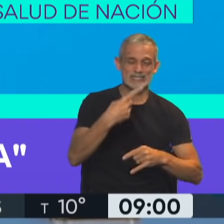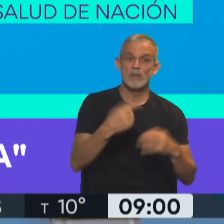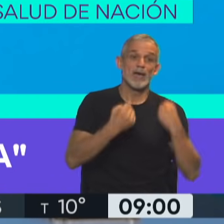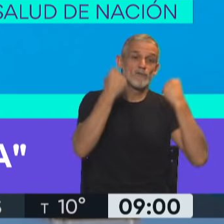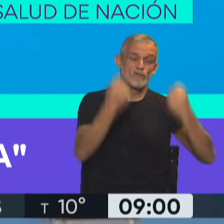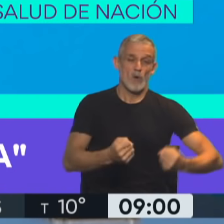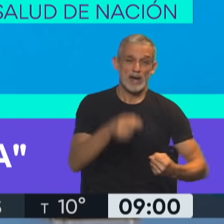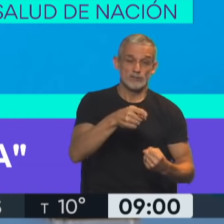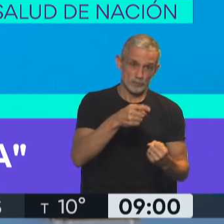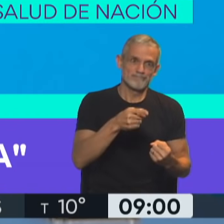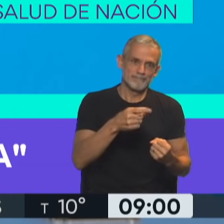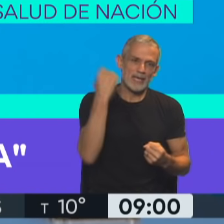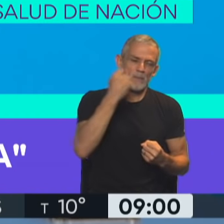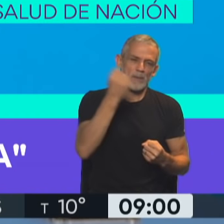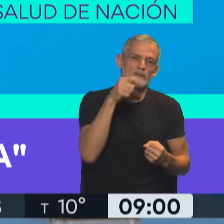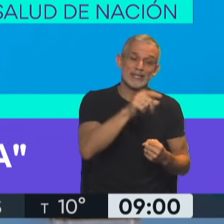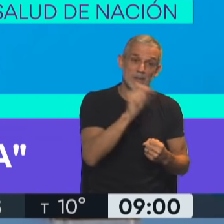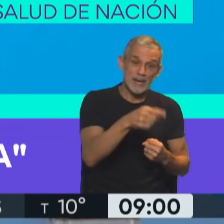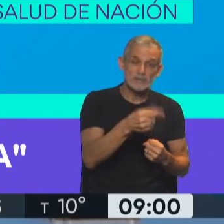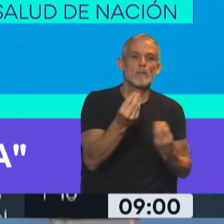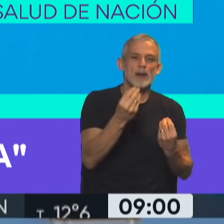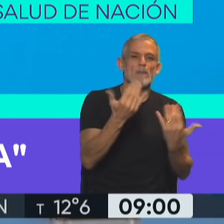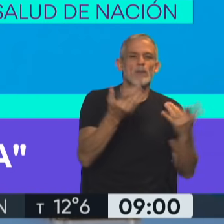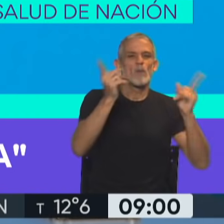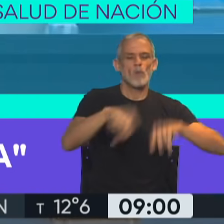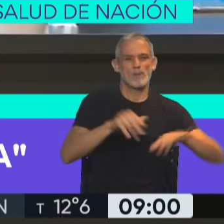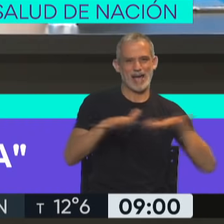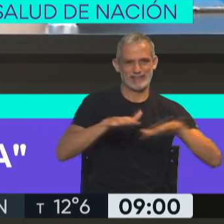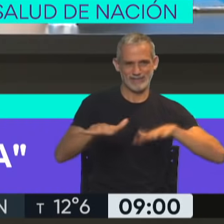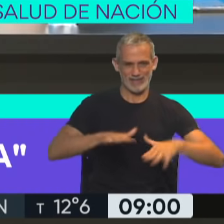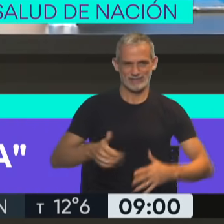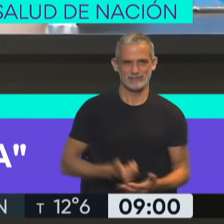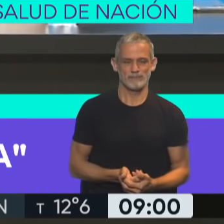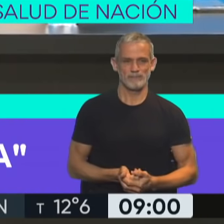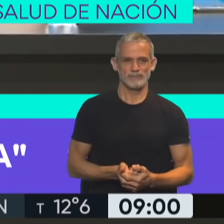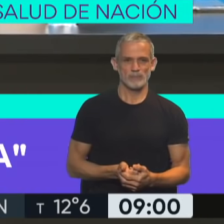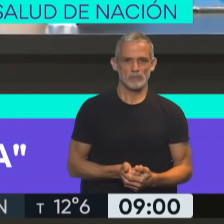esfuerzo enorme y va a ser muy importante también para poder retomar las actividades.